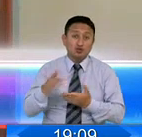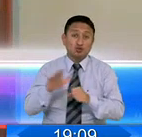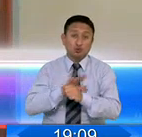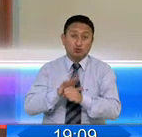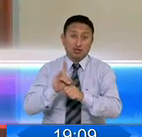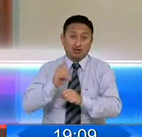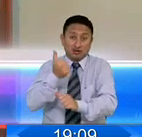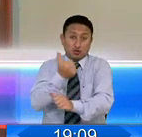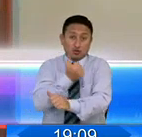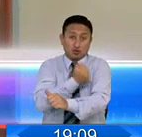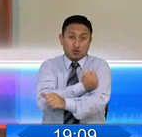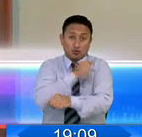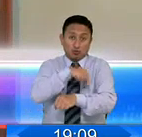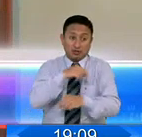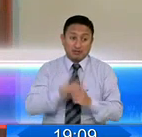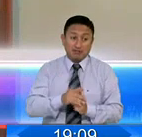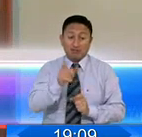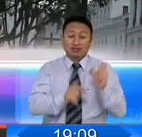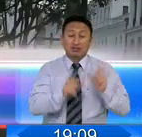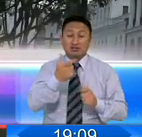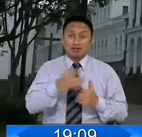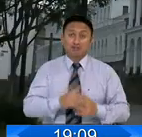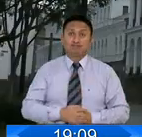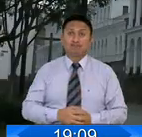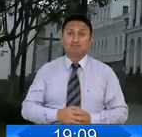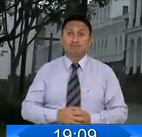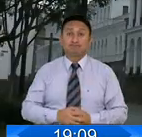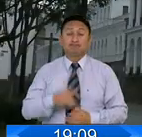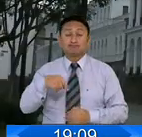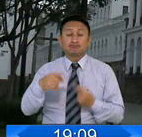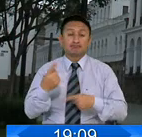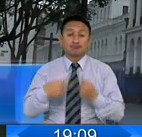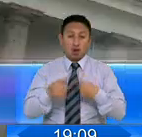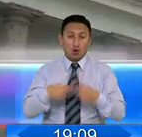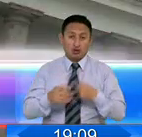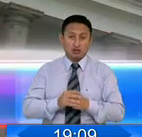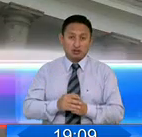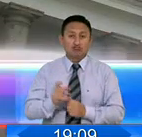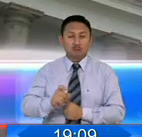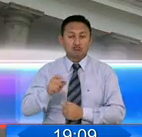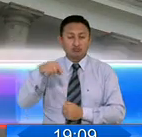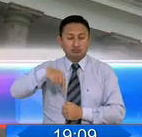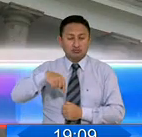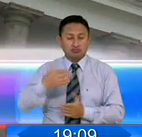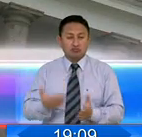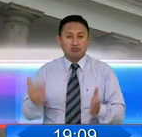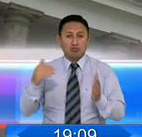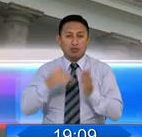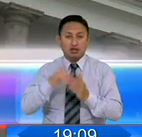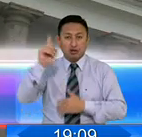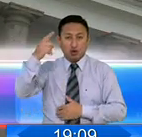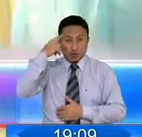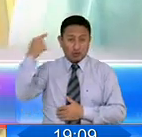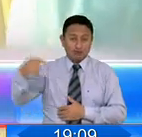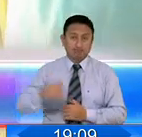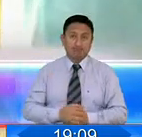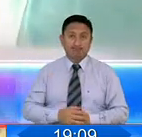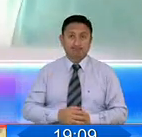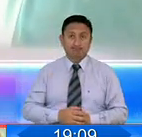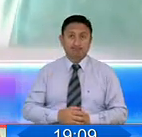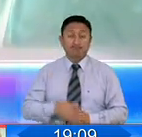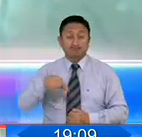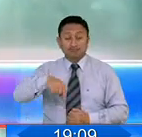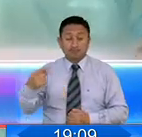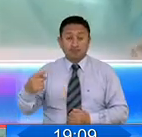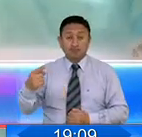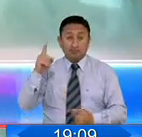vacunas para vacunar a la población. Menciona que estas negociaciones necesariamente las tienen que realizar los gobiernos centrales, puesto que no hay